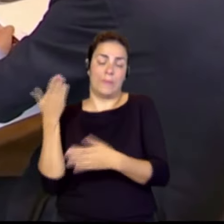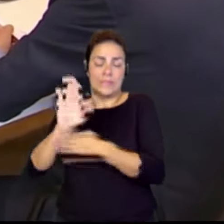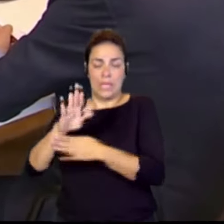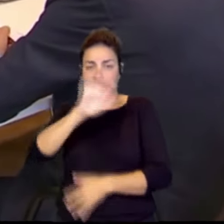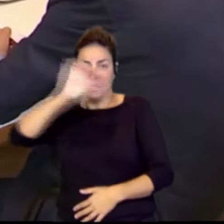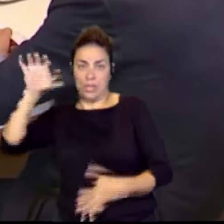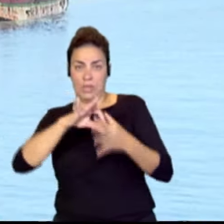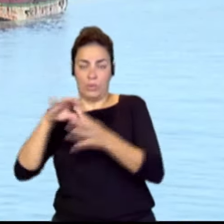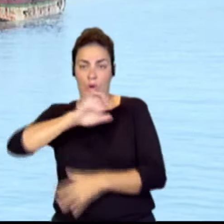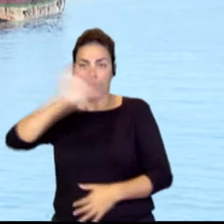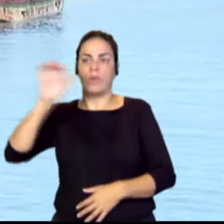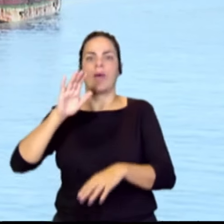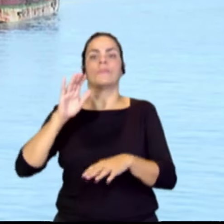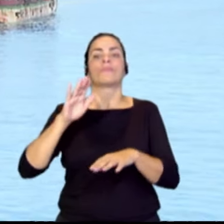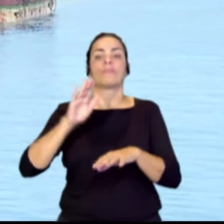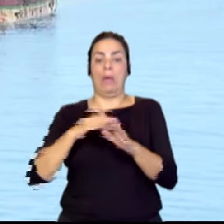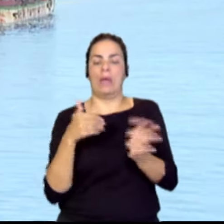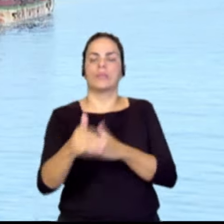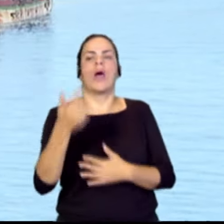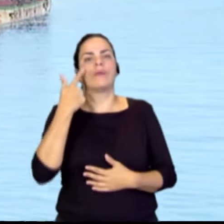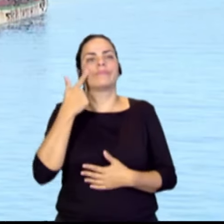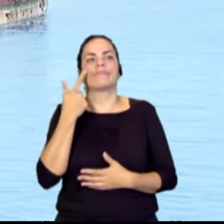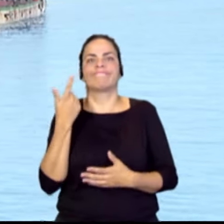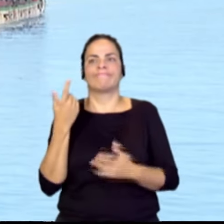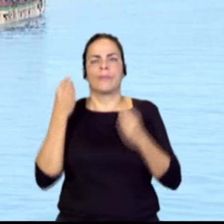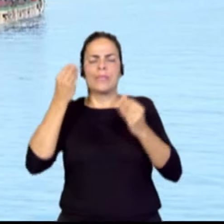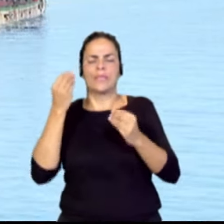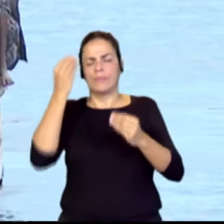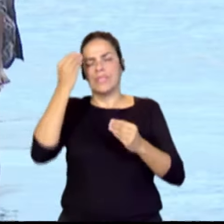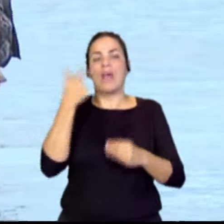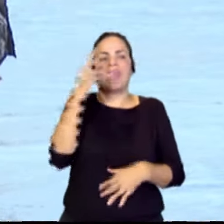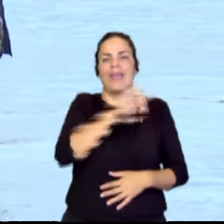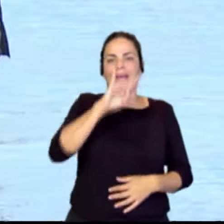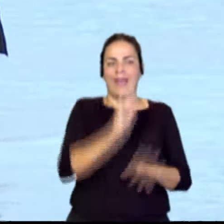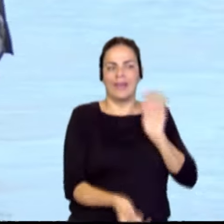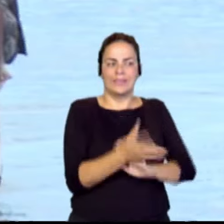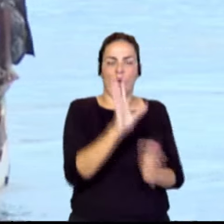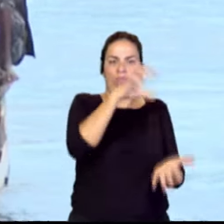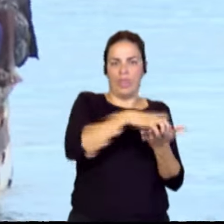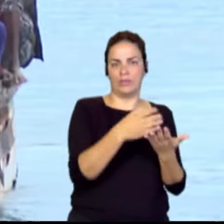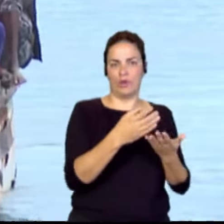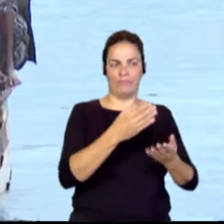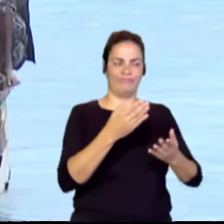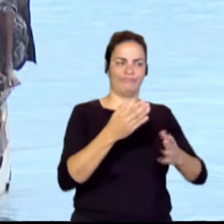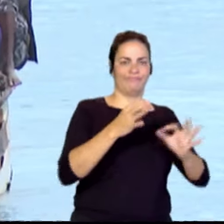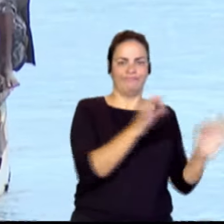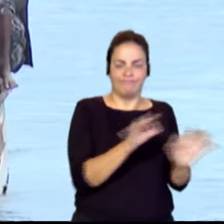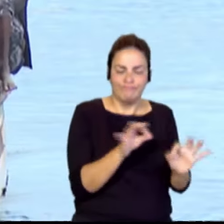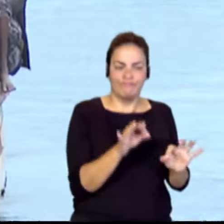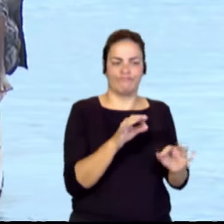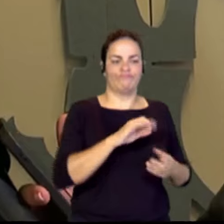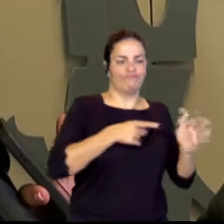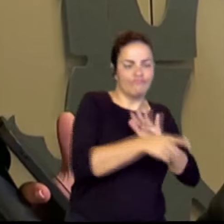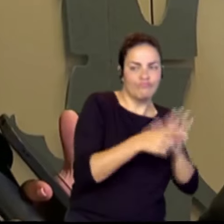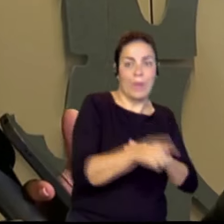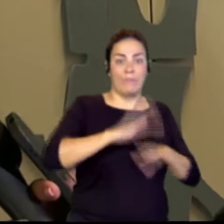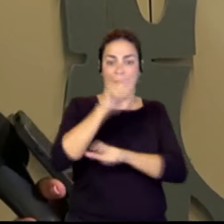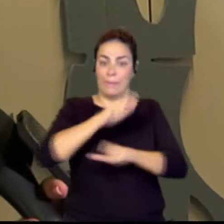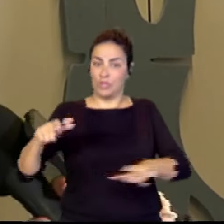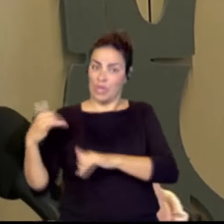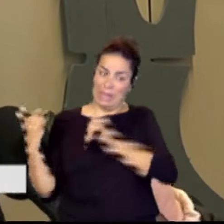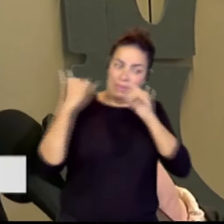mesa la posibilidad de que en Canarias se establezca un centro logístico para la formación de los migrantes que llegan a a bordo de cayucos y pateras nos hemos